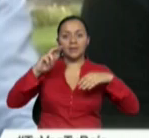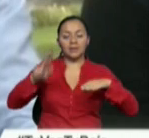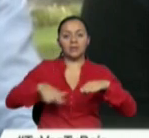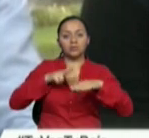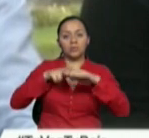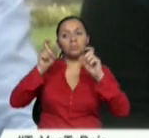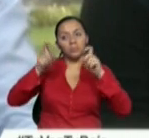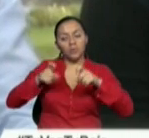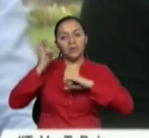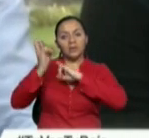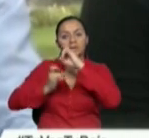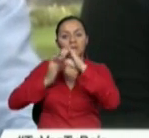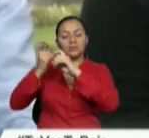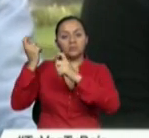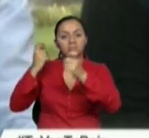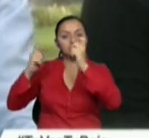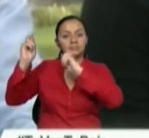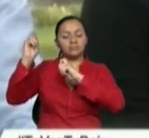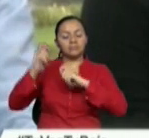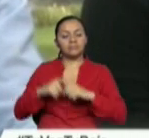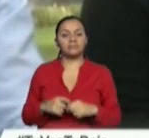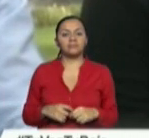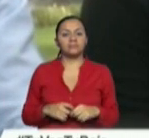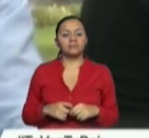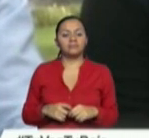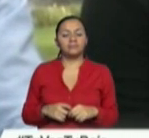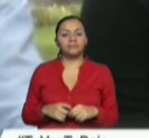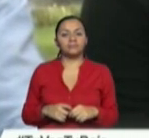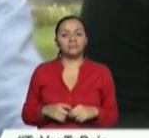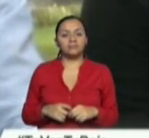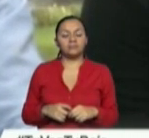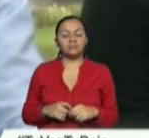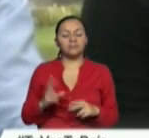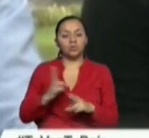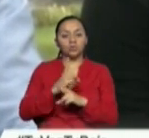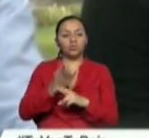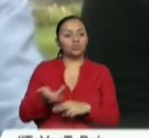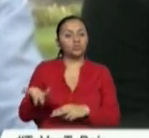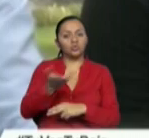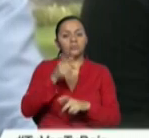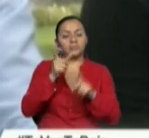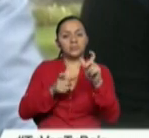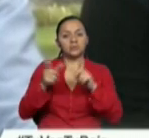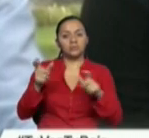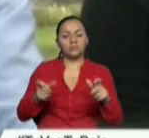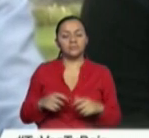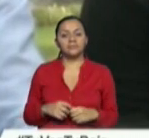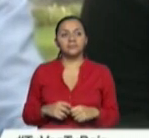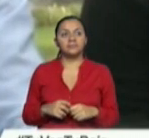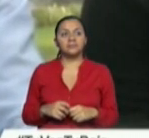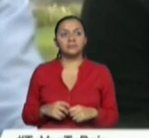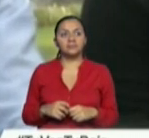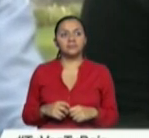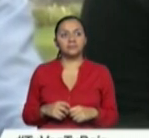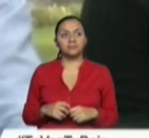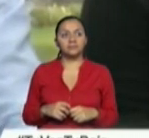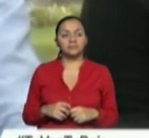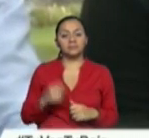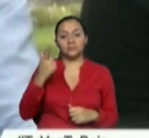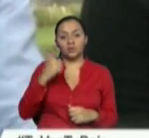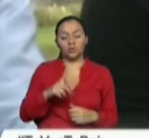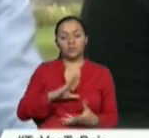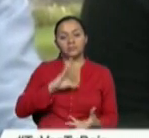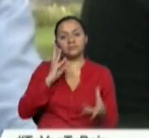nacional para una posible exportación y para el uso común de todas las personas zonas ecuatorianas es decir que Loja se